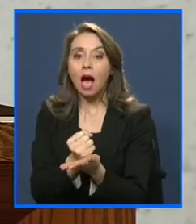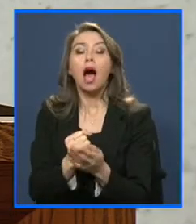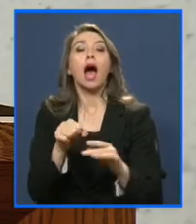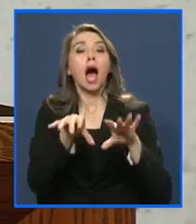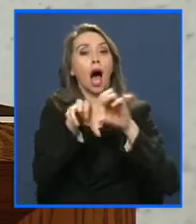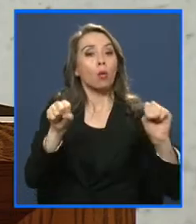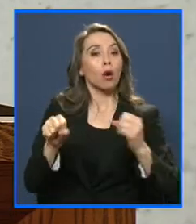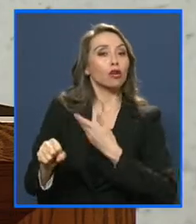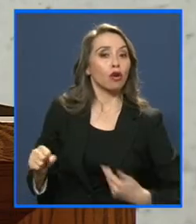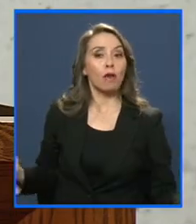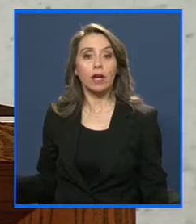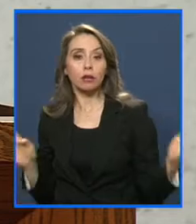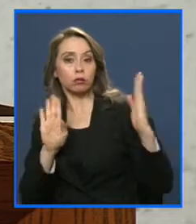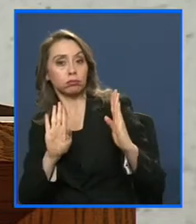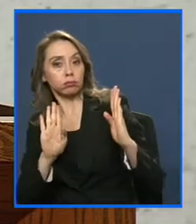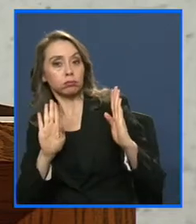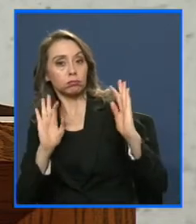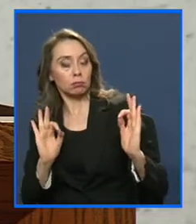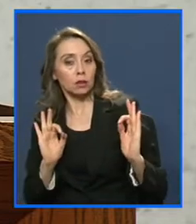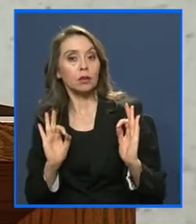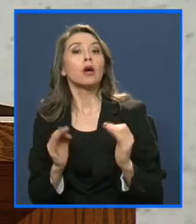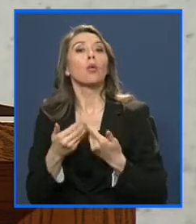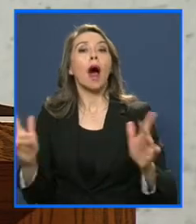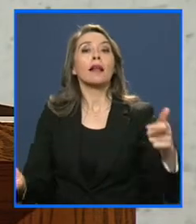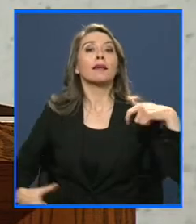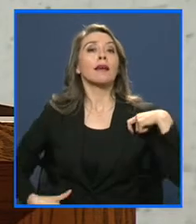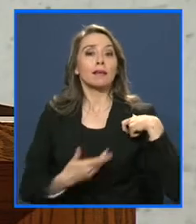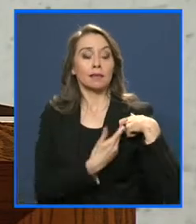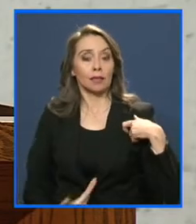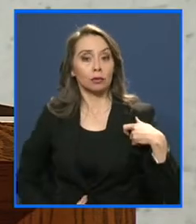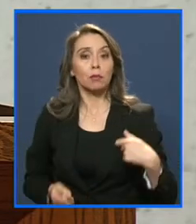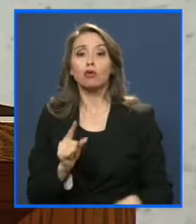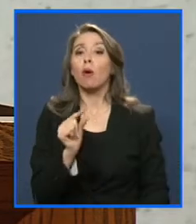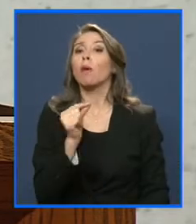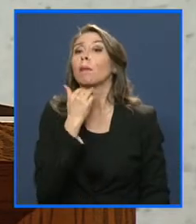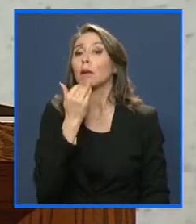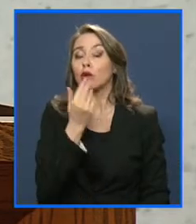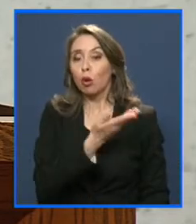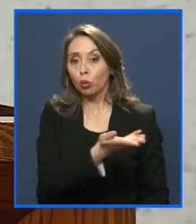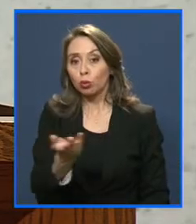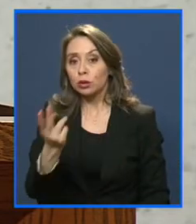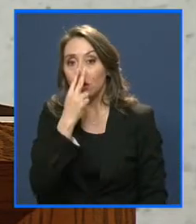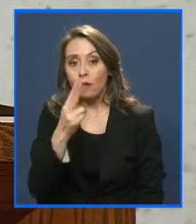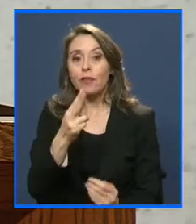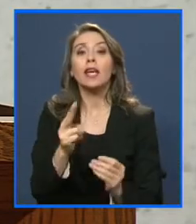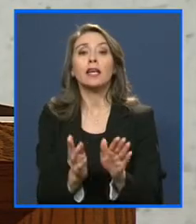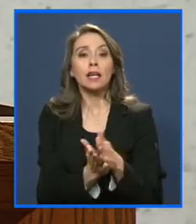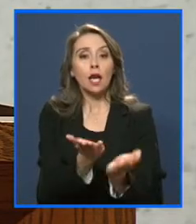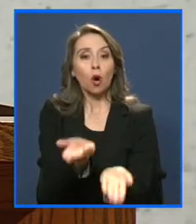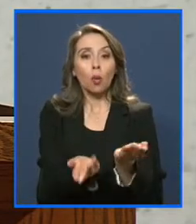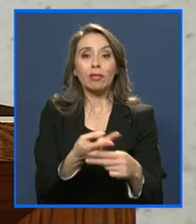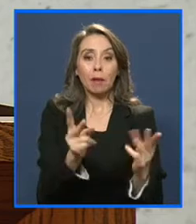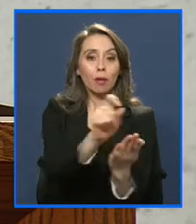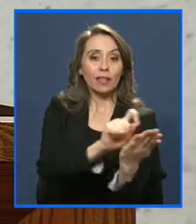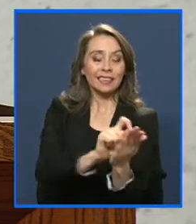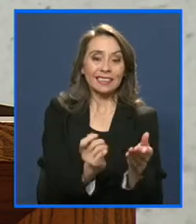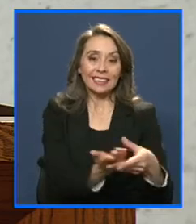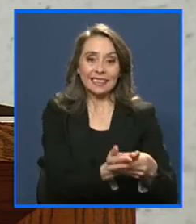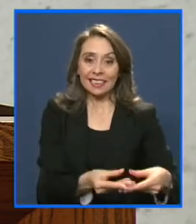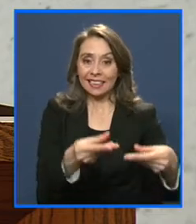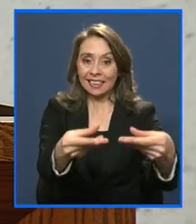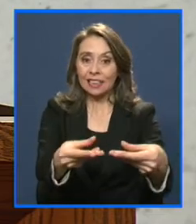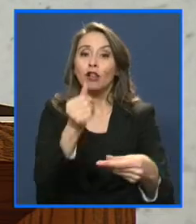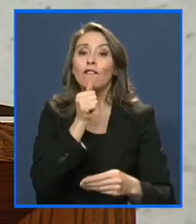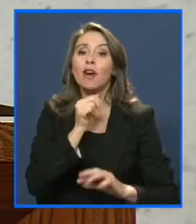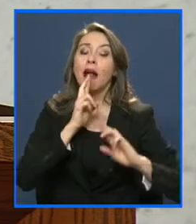cualquiera sea debo decir que no es menor y ustedes lo apreciarán en la cuenta escrita la falta sustantiva de